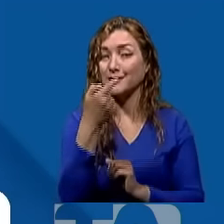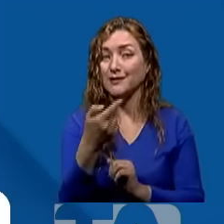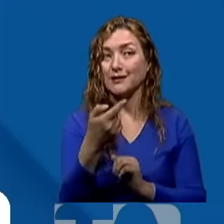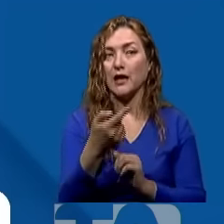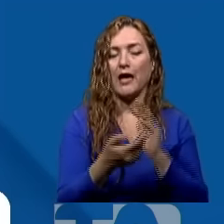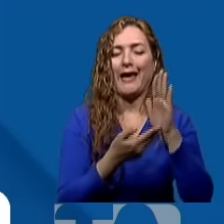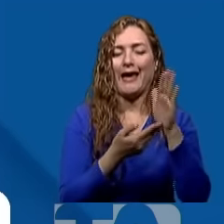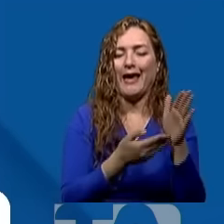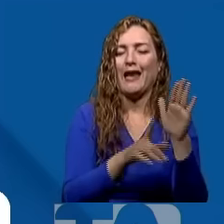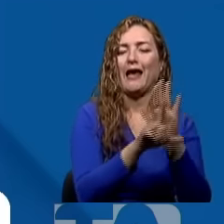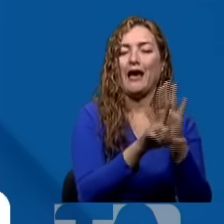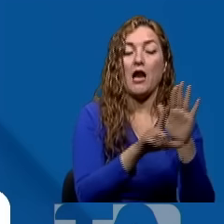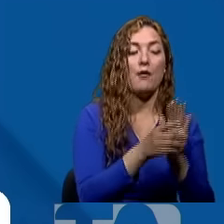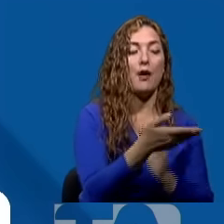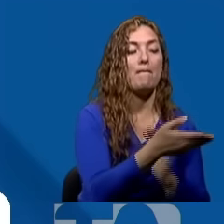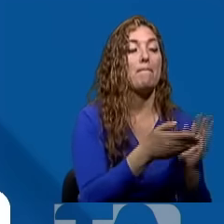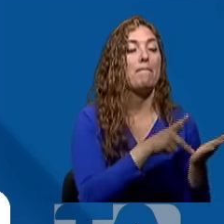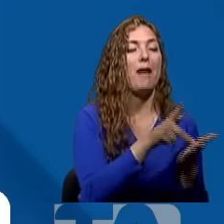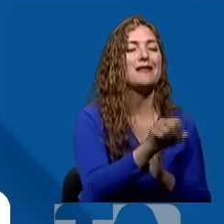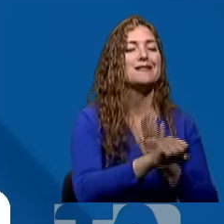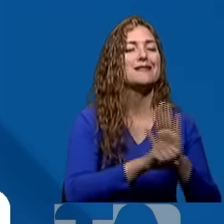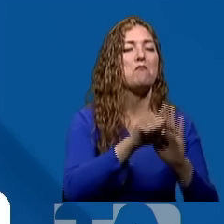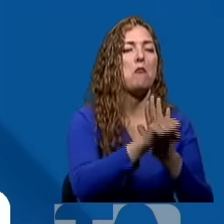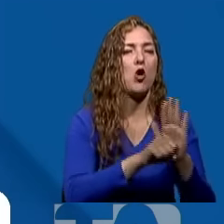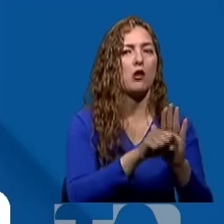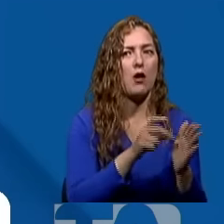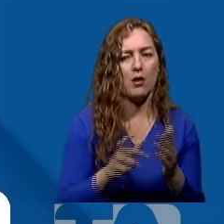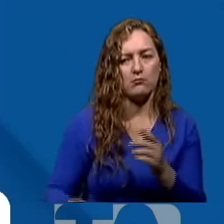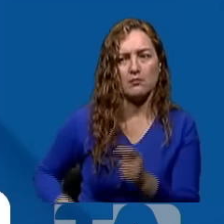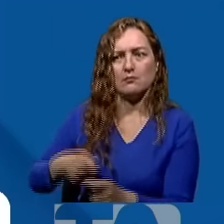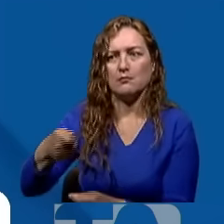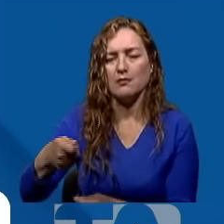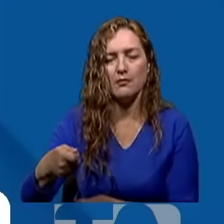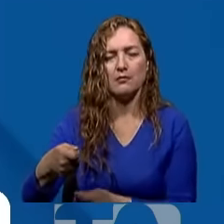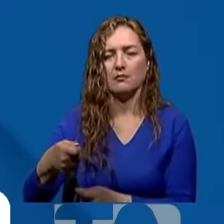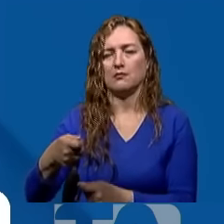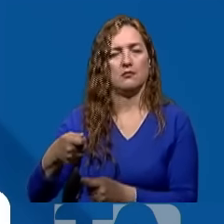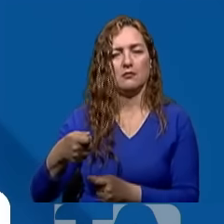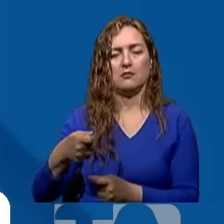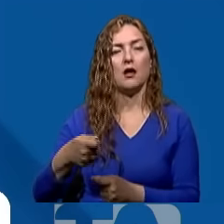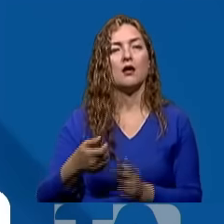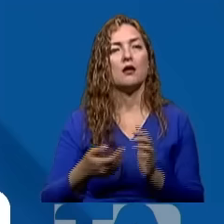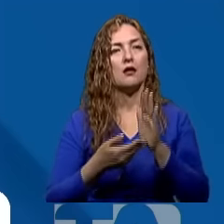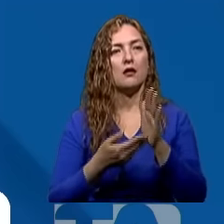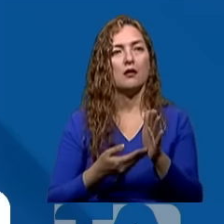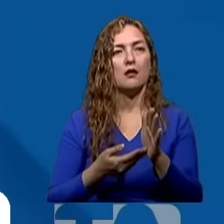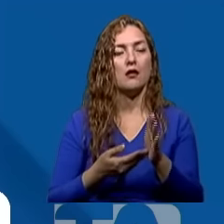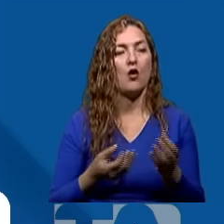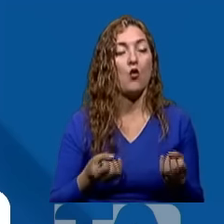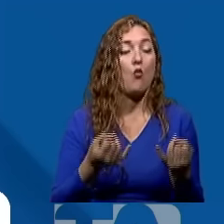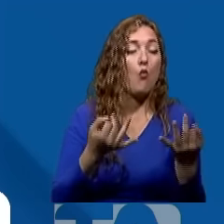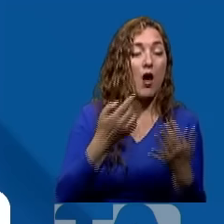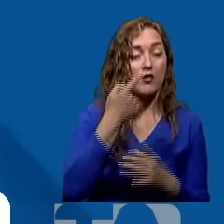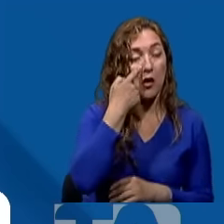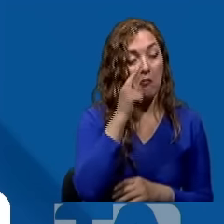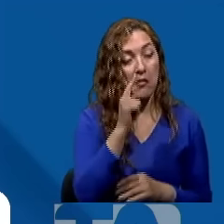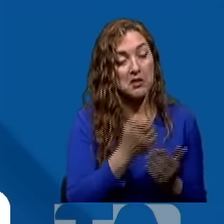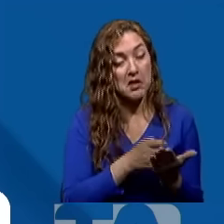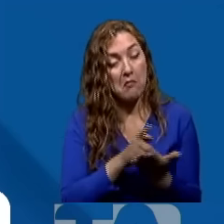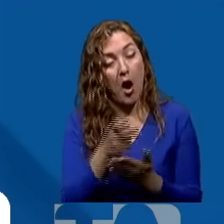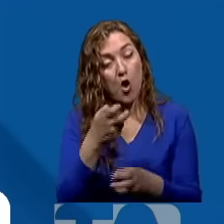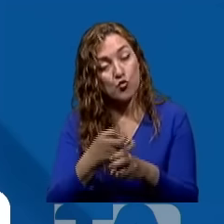regalía, pero deberá ser simbólica. Incluso no descarto que busquemos mecanismos para aliviar lo que eso pueda suponer en momentos económicos